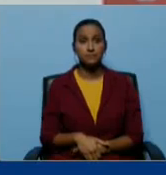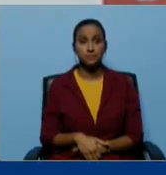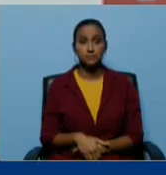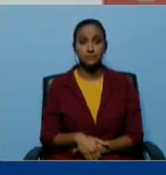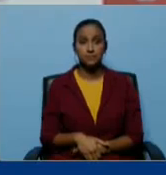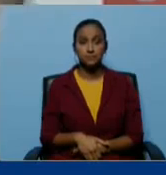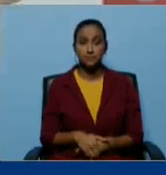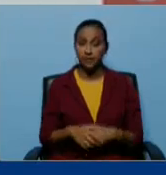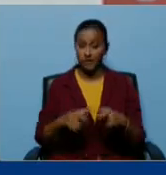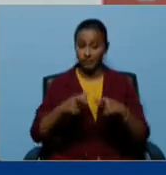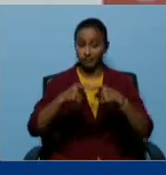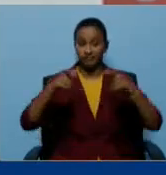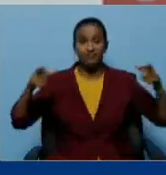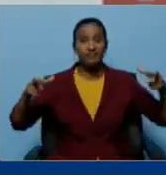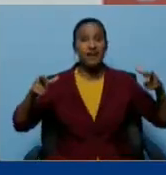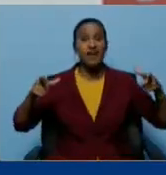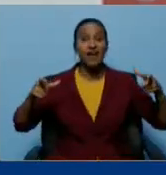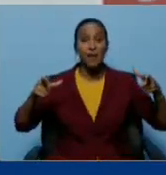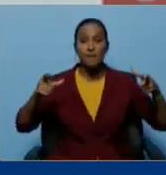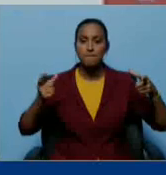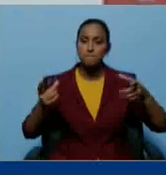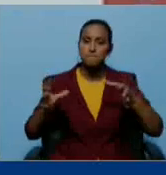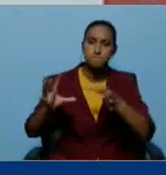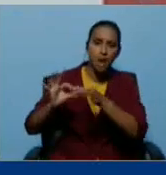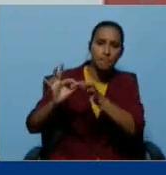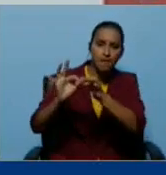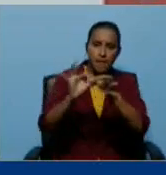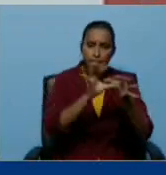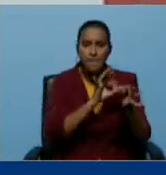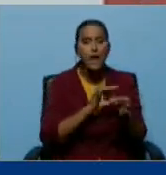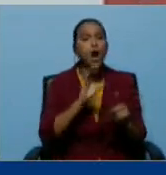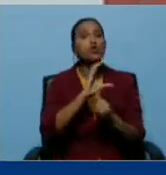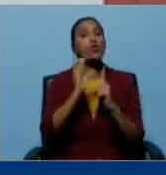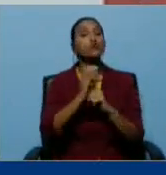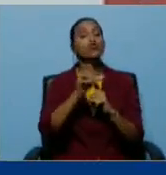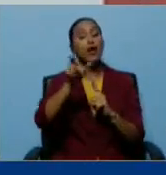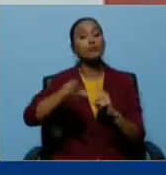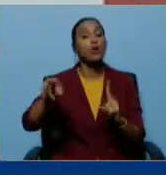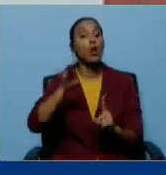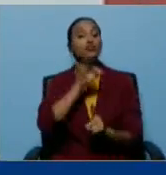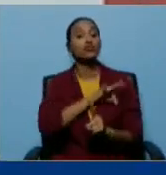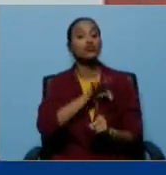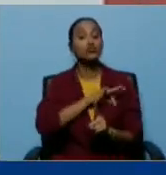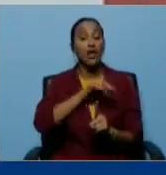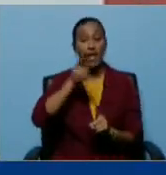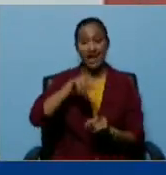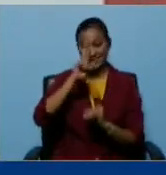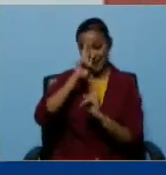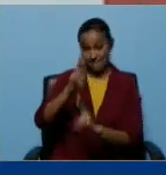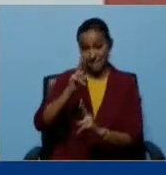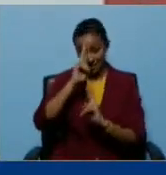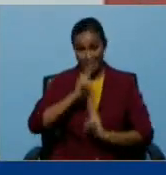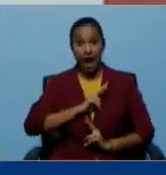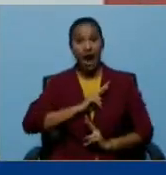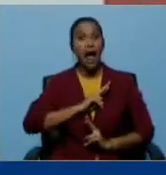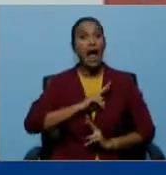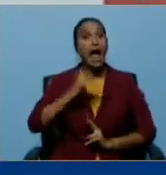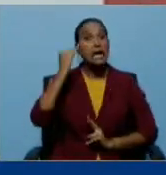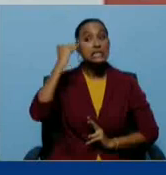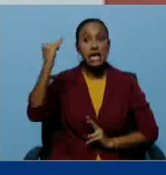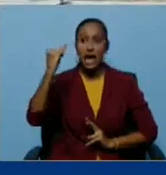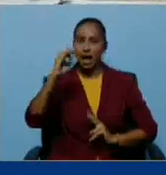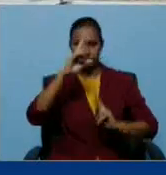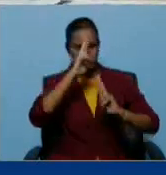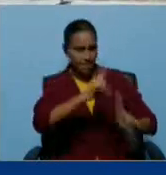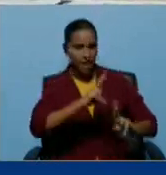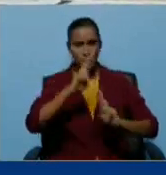Alianza cultural amplia con la sociedad, con tolerancia, aprendiendo a reconocer nuestras diferencias y a respetarlas.